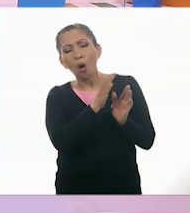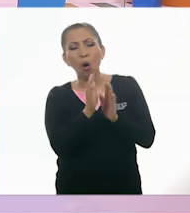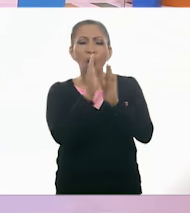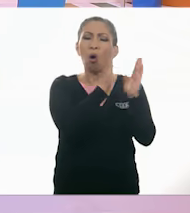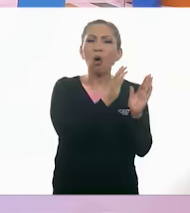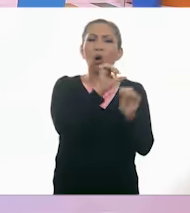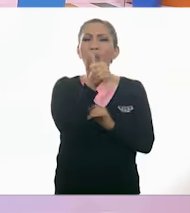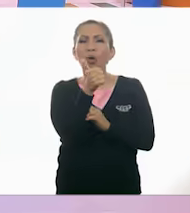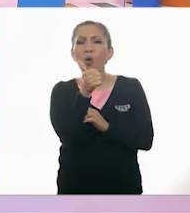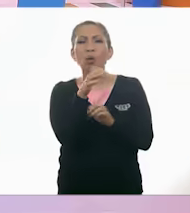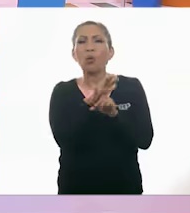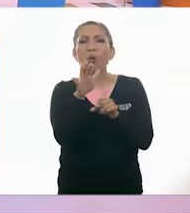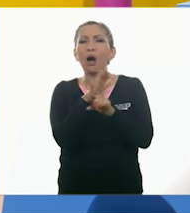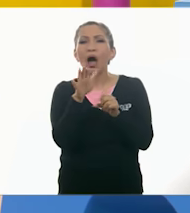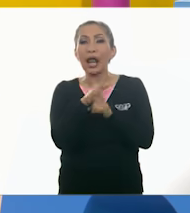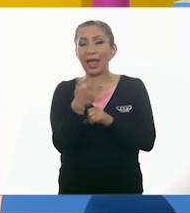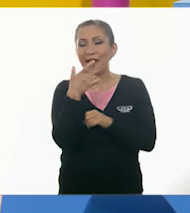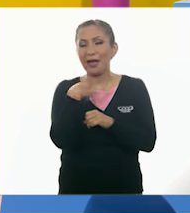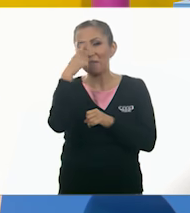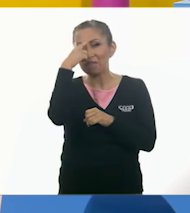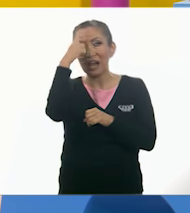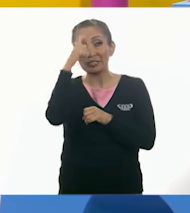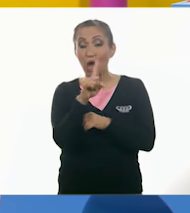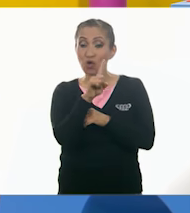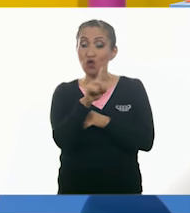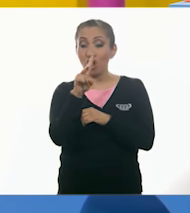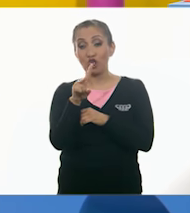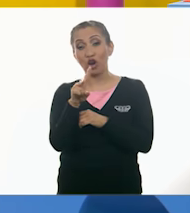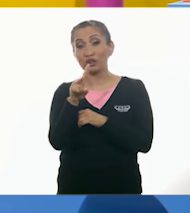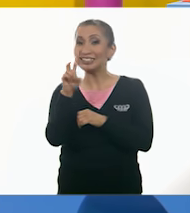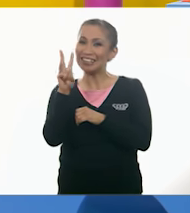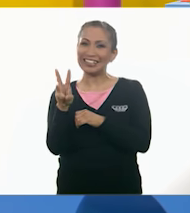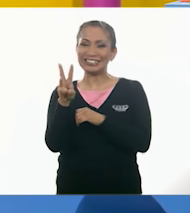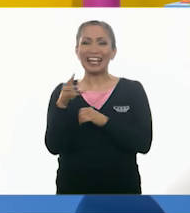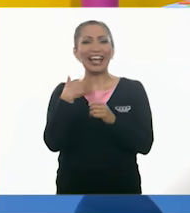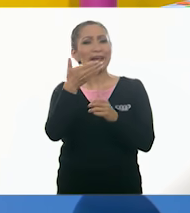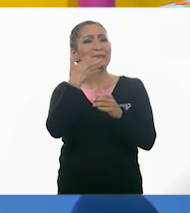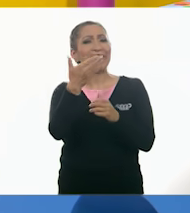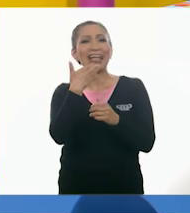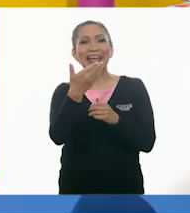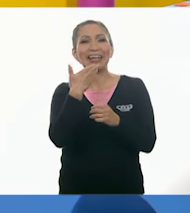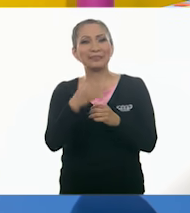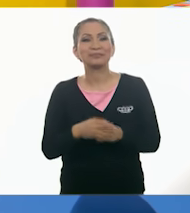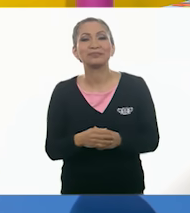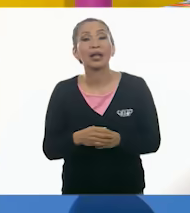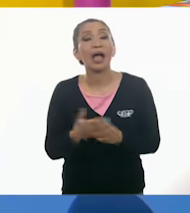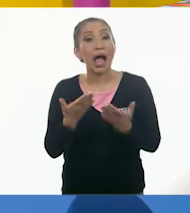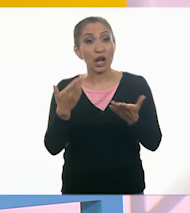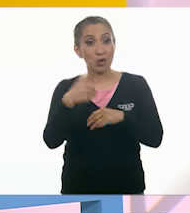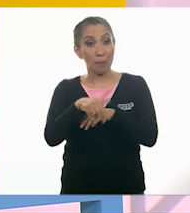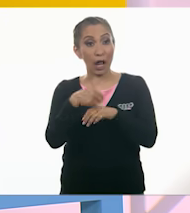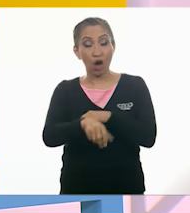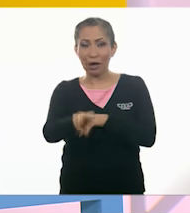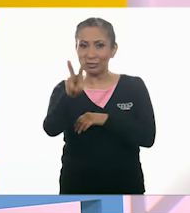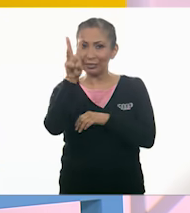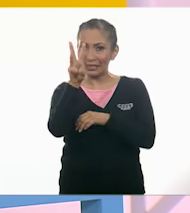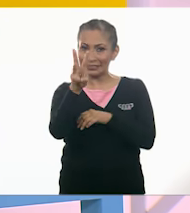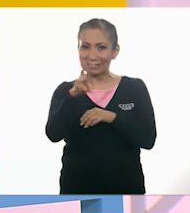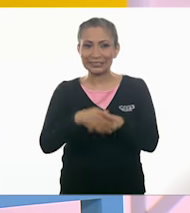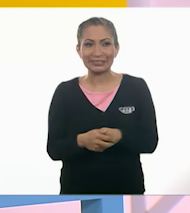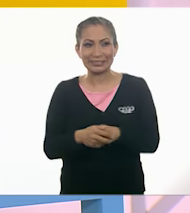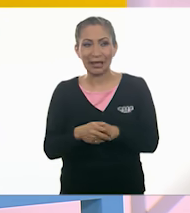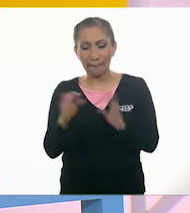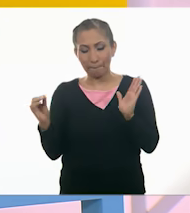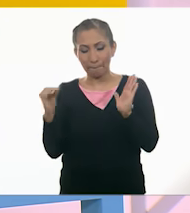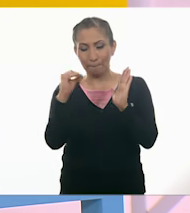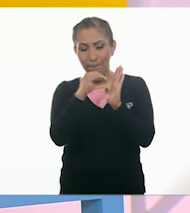El número. Este está fácil. 1, 2, 3. ¡Muy bien! Muy bien. ¿El número? 3. 3. Entonces vamos